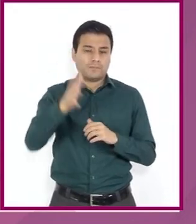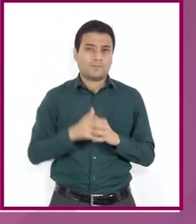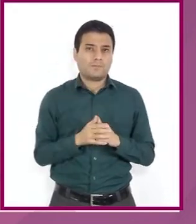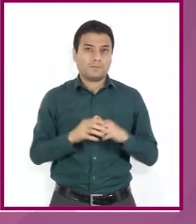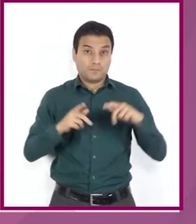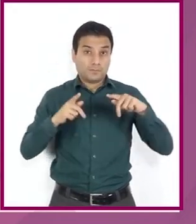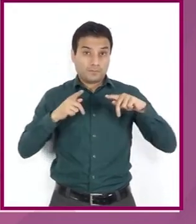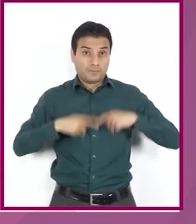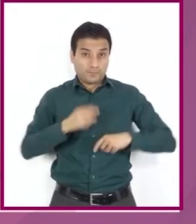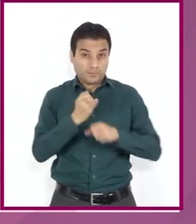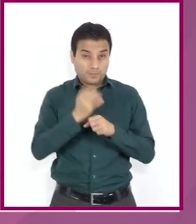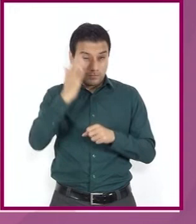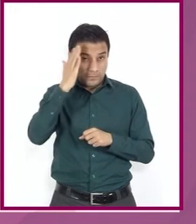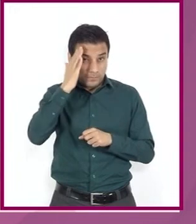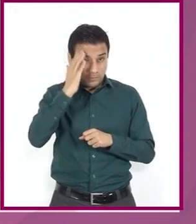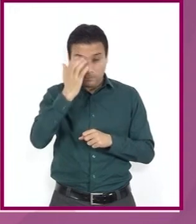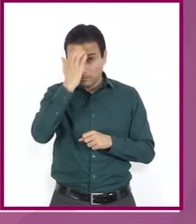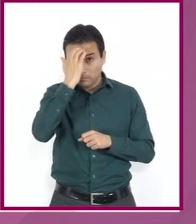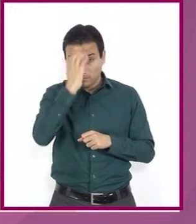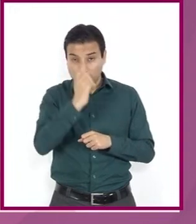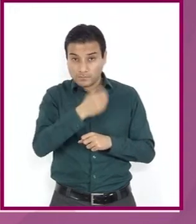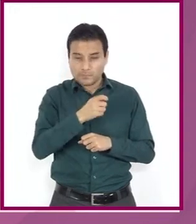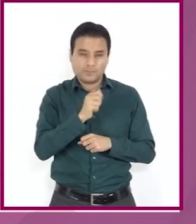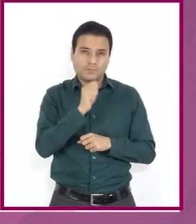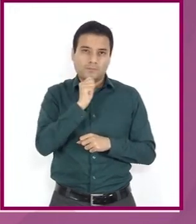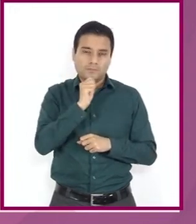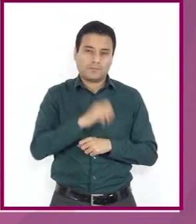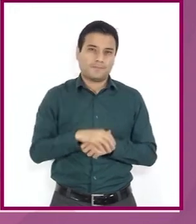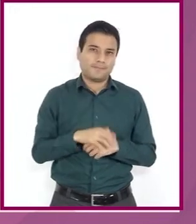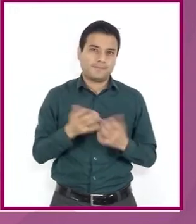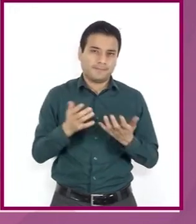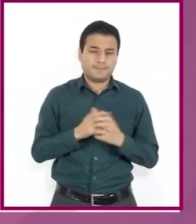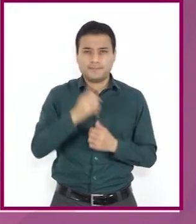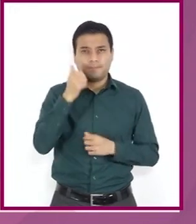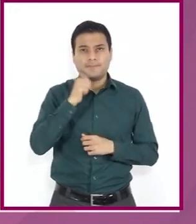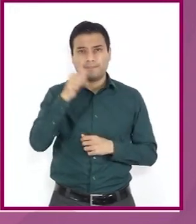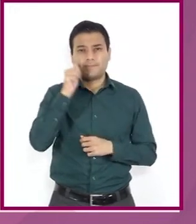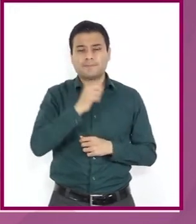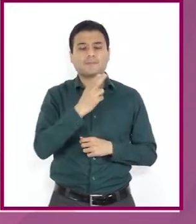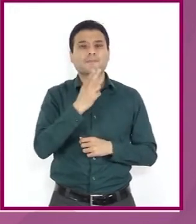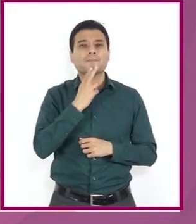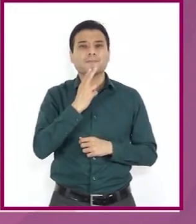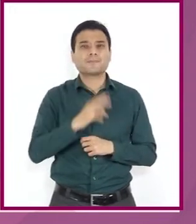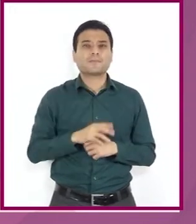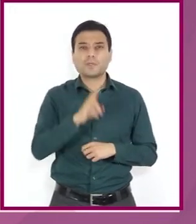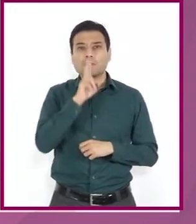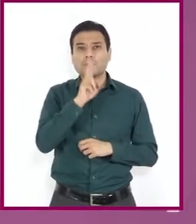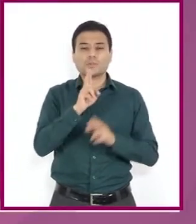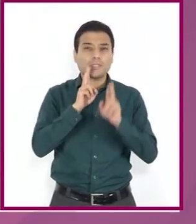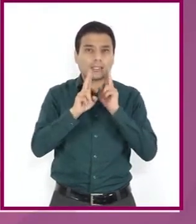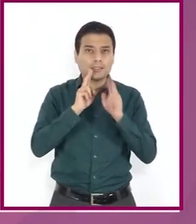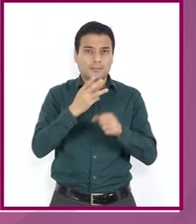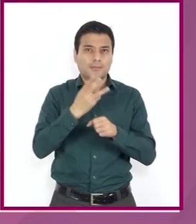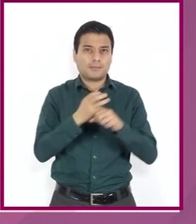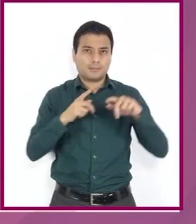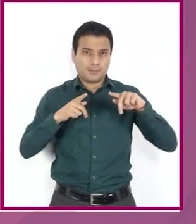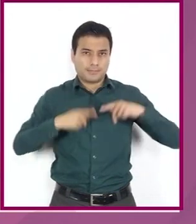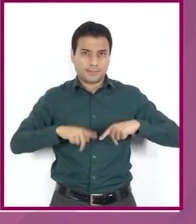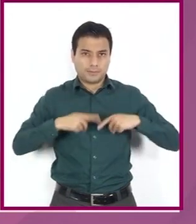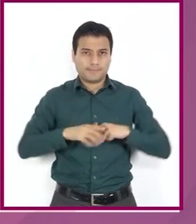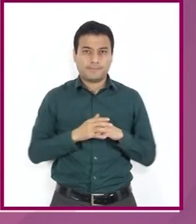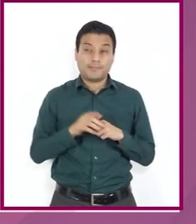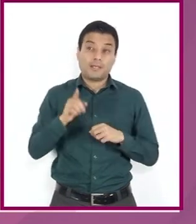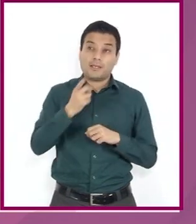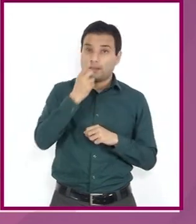sabrá el protagonista de la historia. En general, utiliza la voz narrativa en tercera persona. Él dice